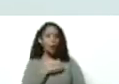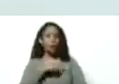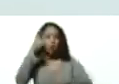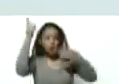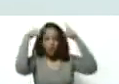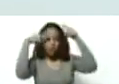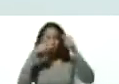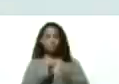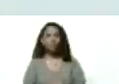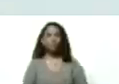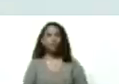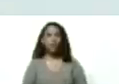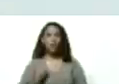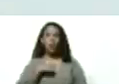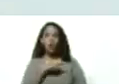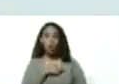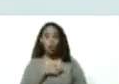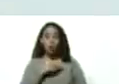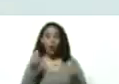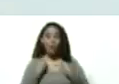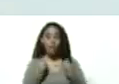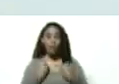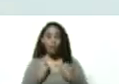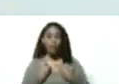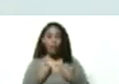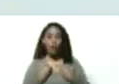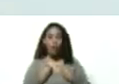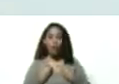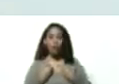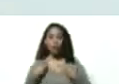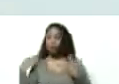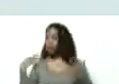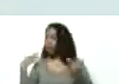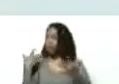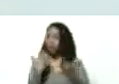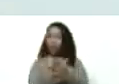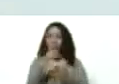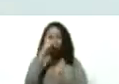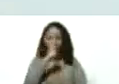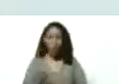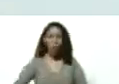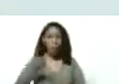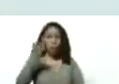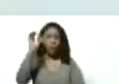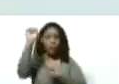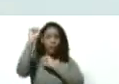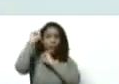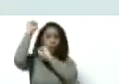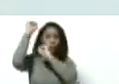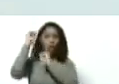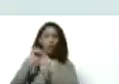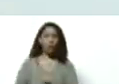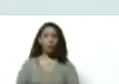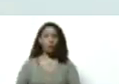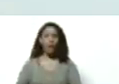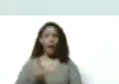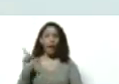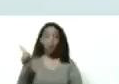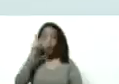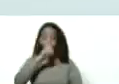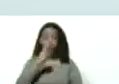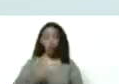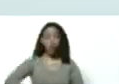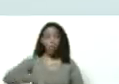Chávez nosotros que hemos vivido estos años gloriosos de victoria estos años